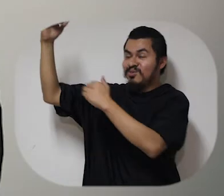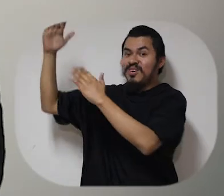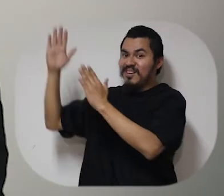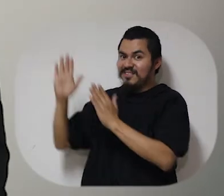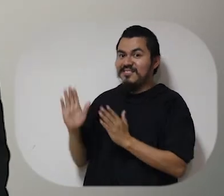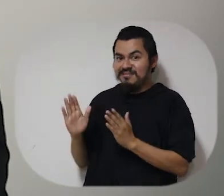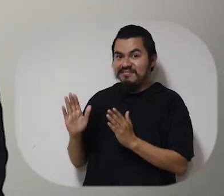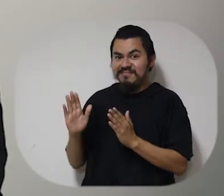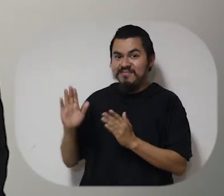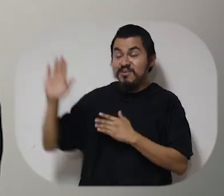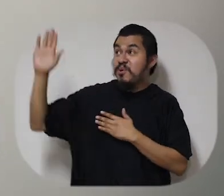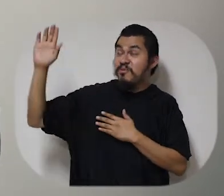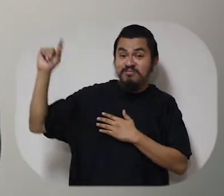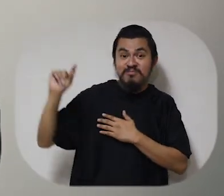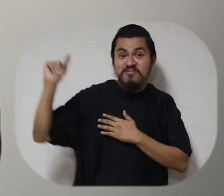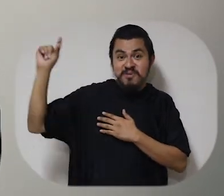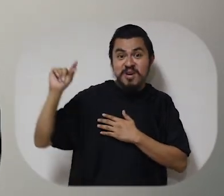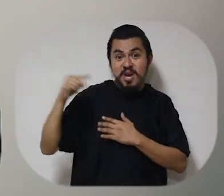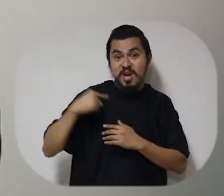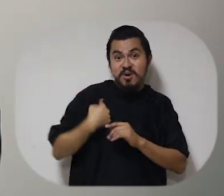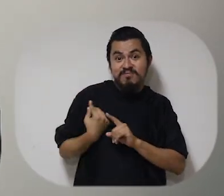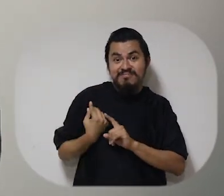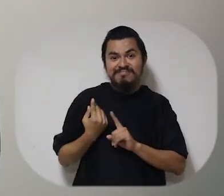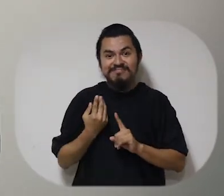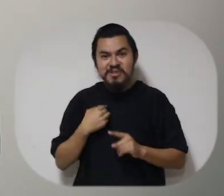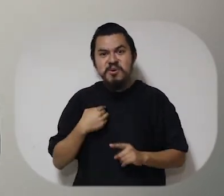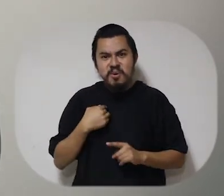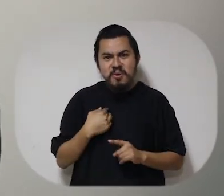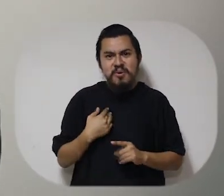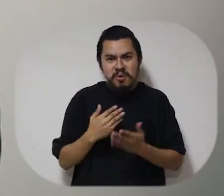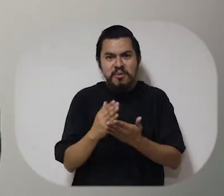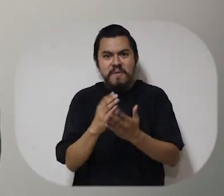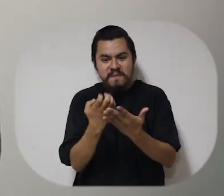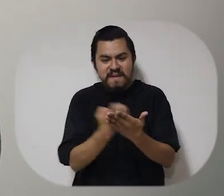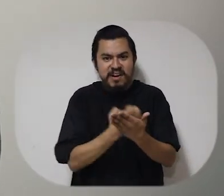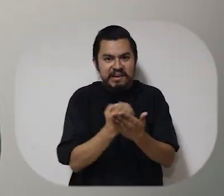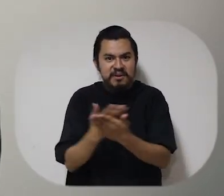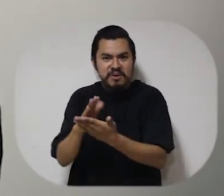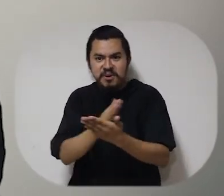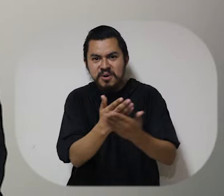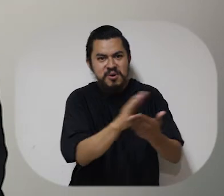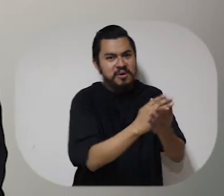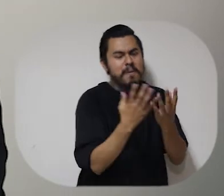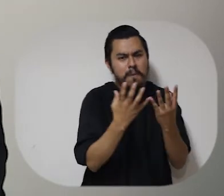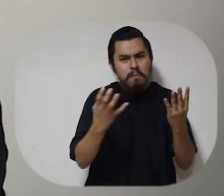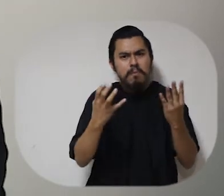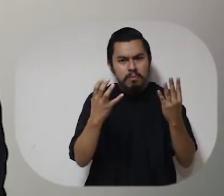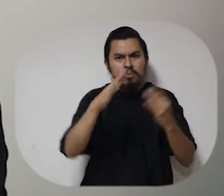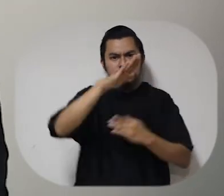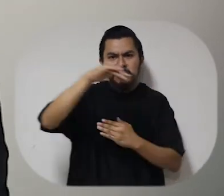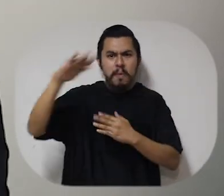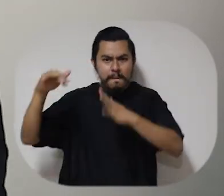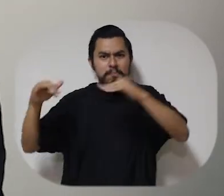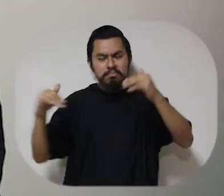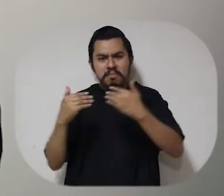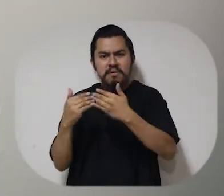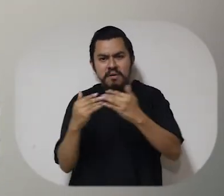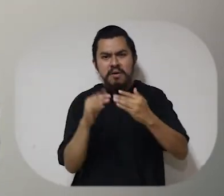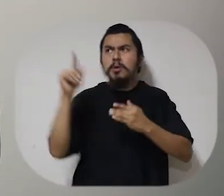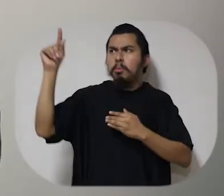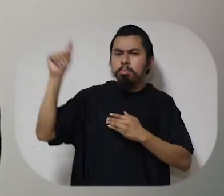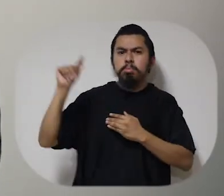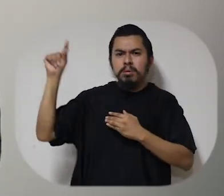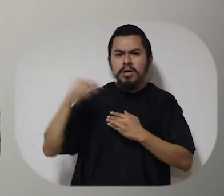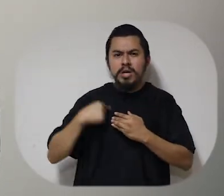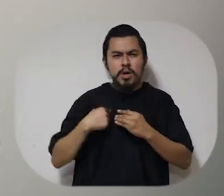evangelio a varias naciones. Me ha dado ese privilegio. Y cuando se le pregunta a muchas personas cuál es el evangelio, especialmente a los